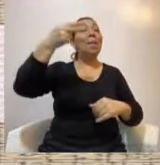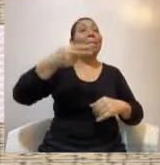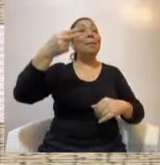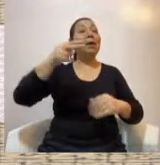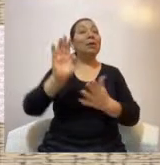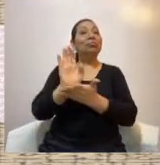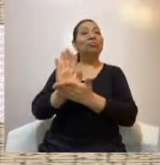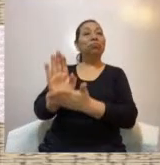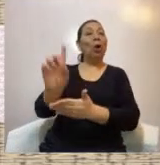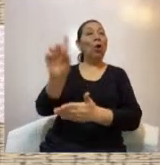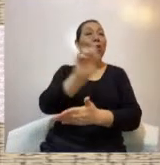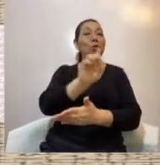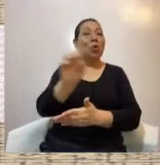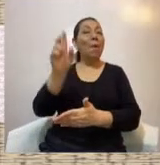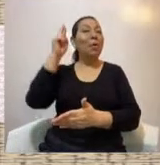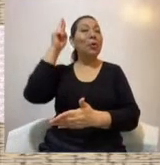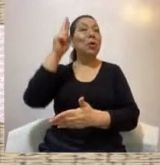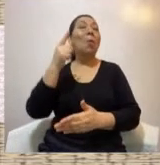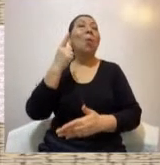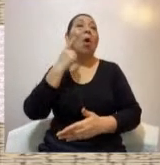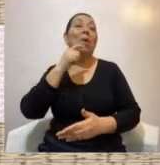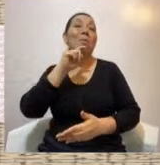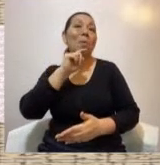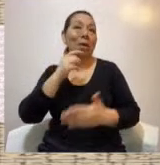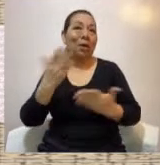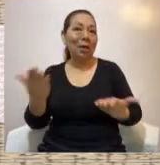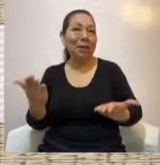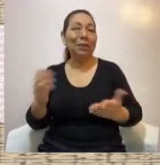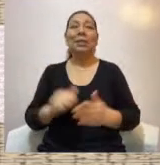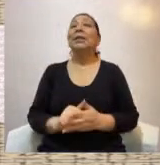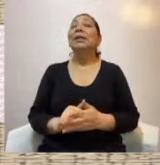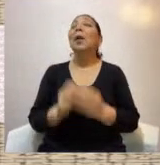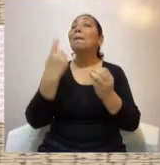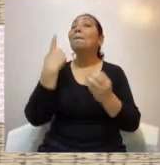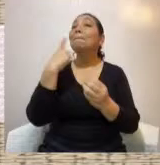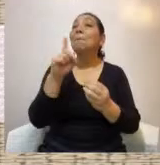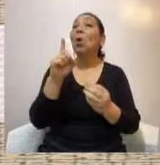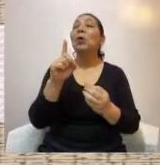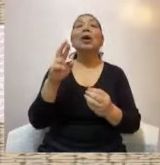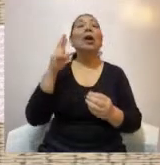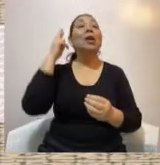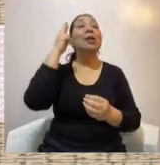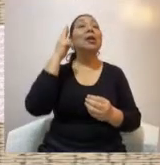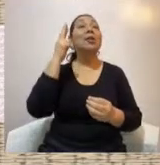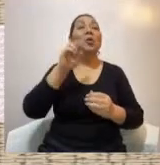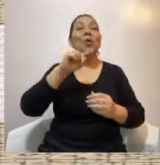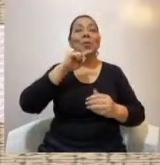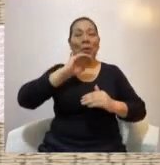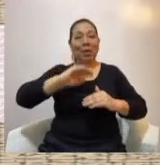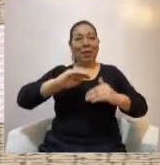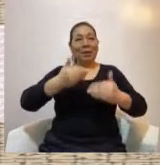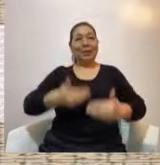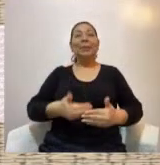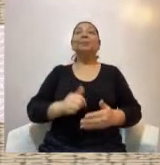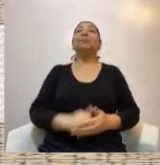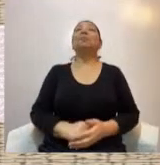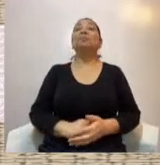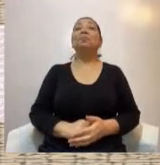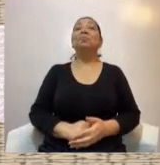y prohibición de discriminación por razón de sexo y específicamente por razón de